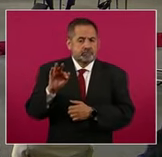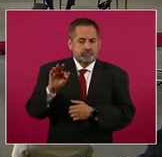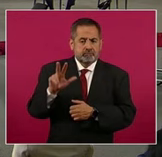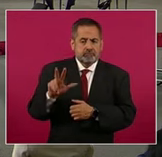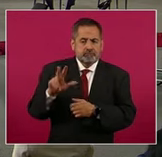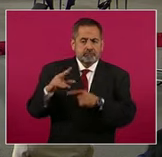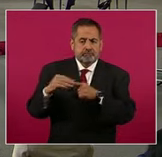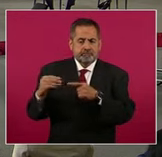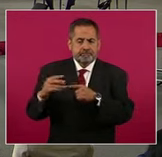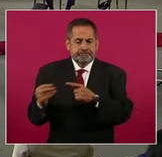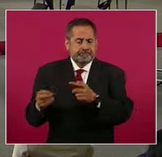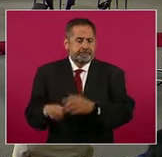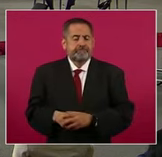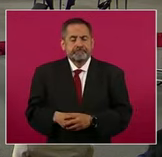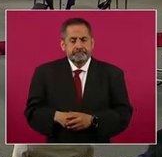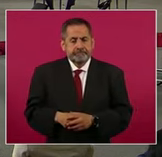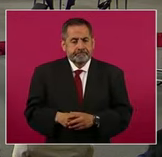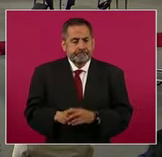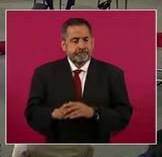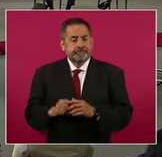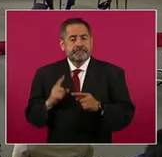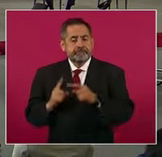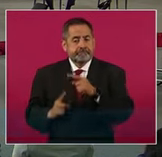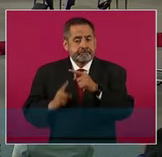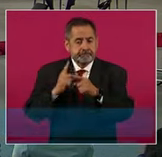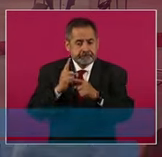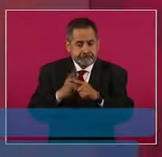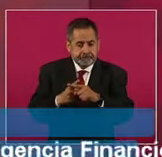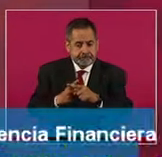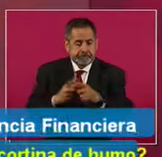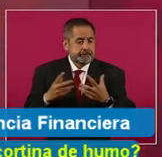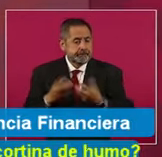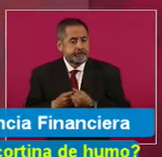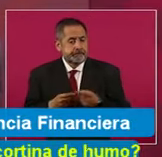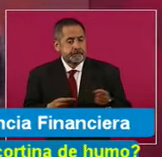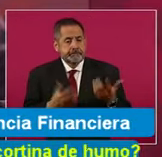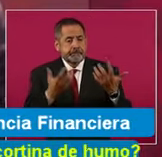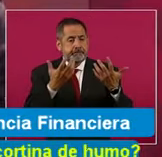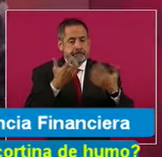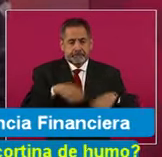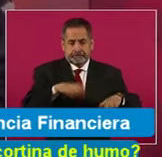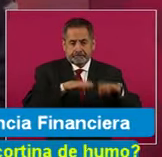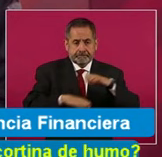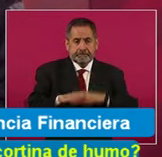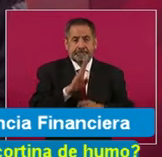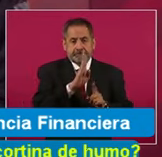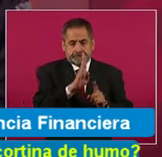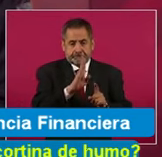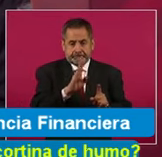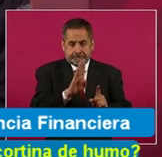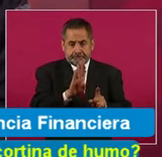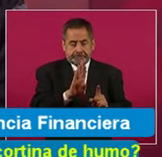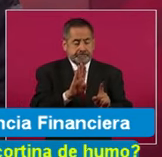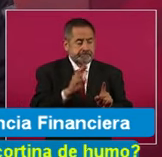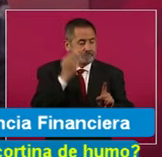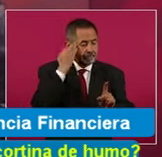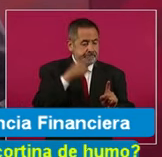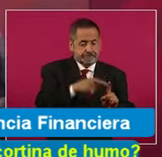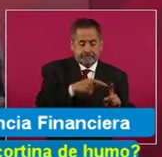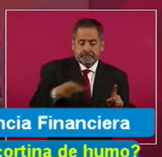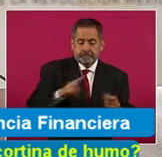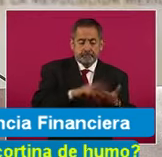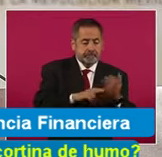10,533,499,413 pesos con 48 centavos. Hablando de lo anterior, la empresa B, en el lapso comprendido de 2015